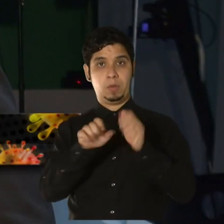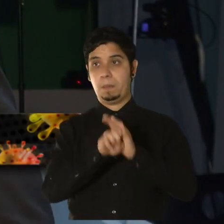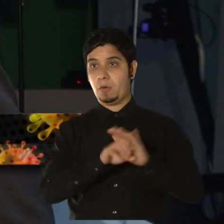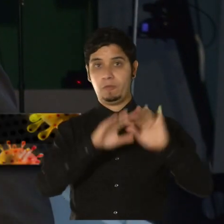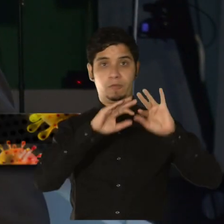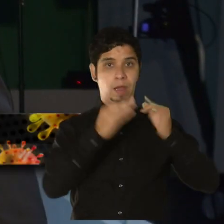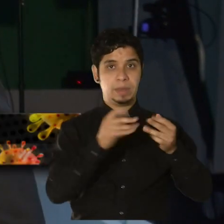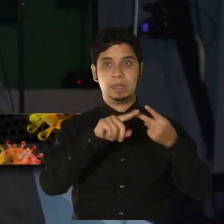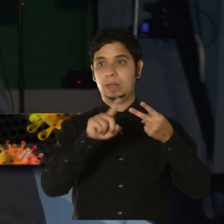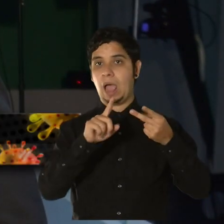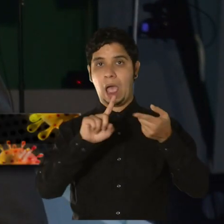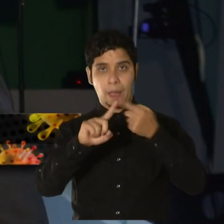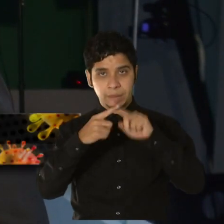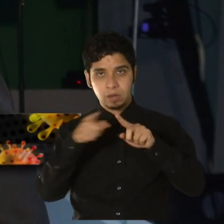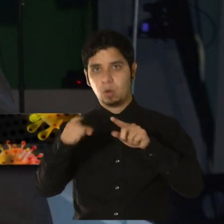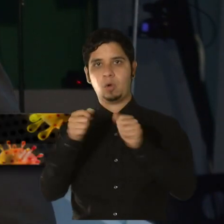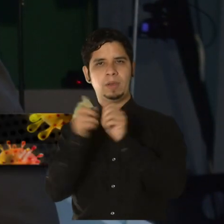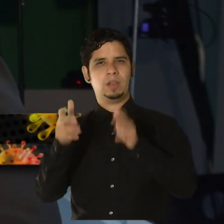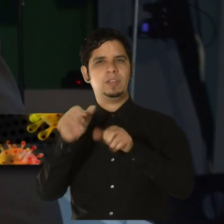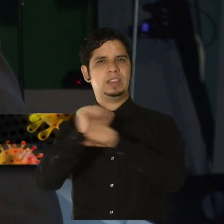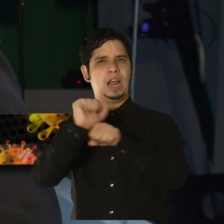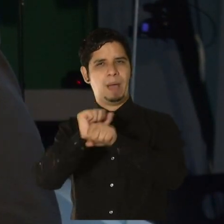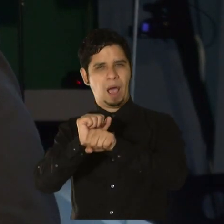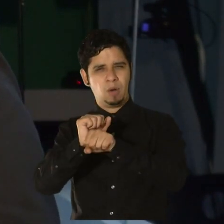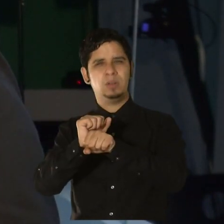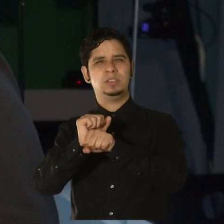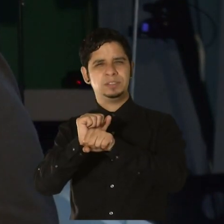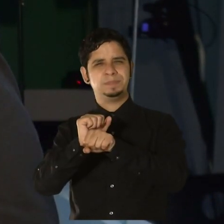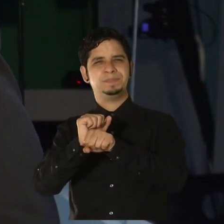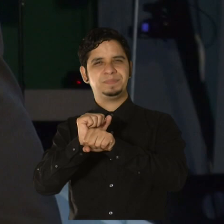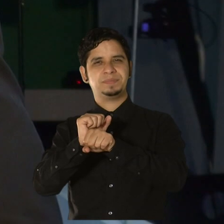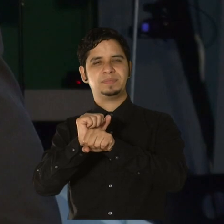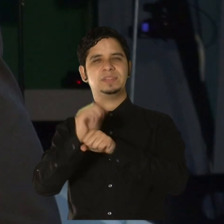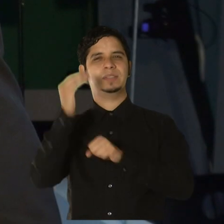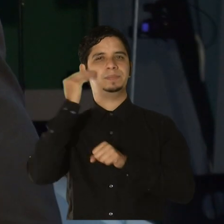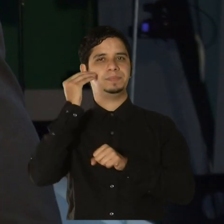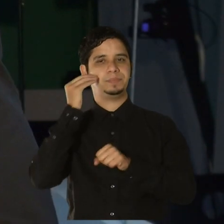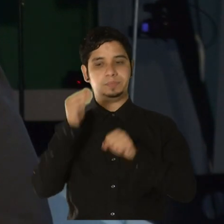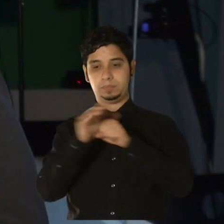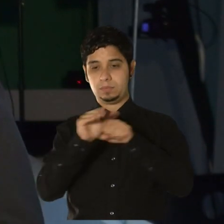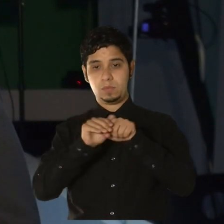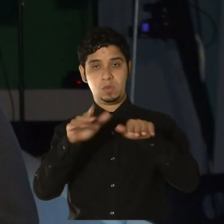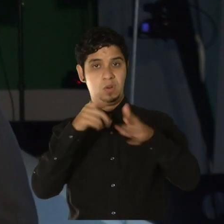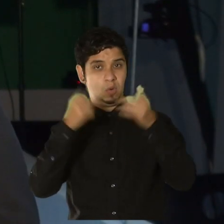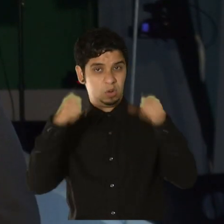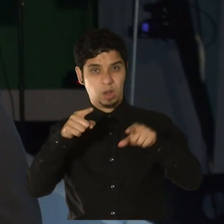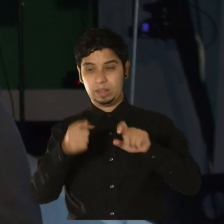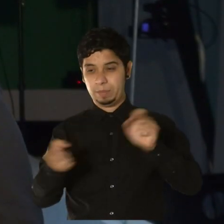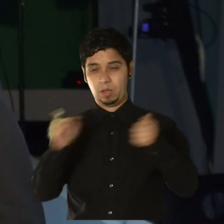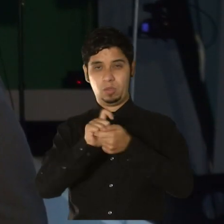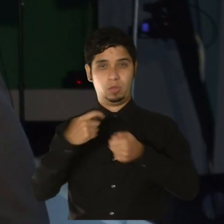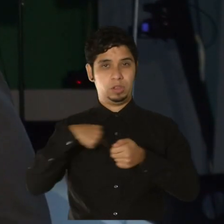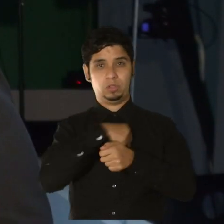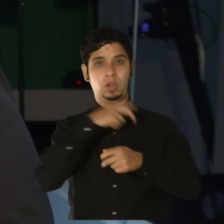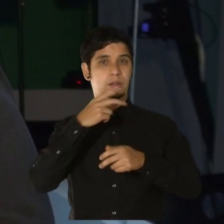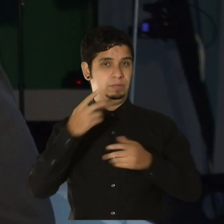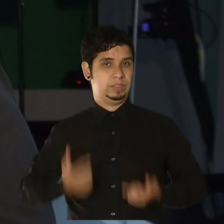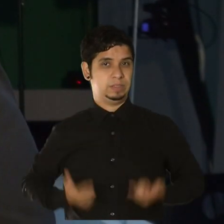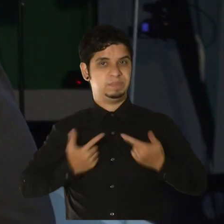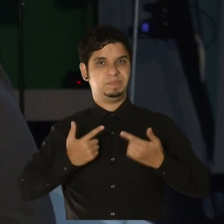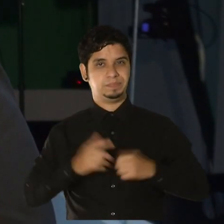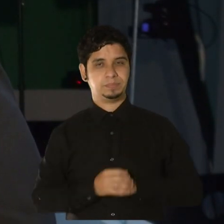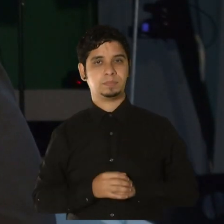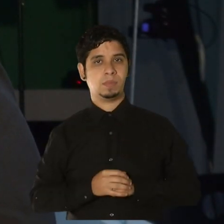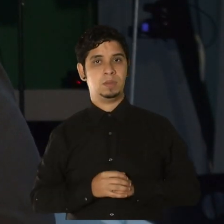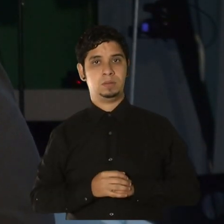seres cercanos, amigos, compañeros de trabajo. Y de verdad pues que el COVID ha venido pues para transformar nuestra vida y desde hace un año pues